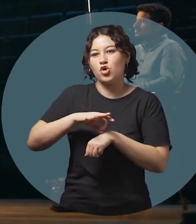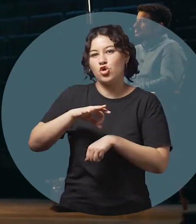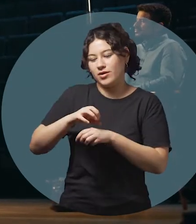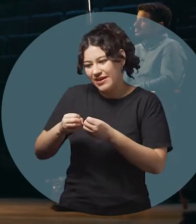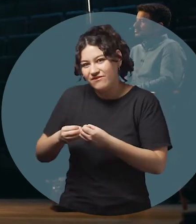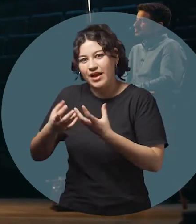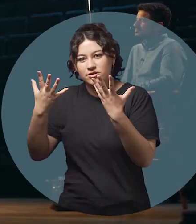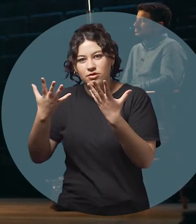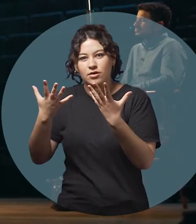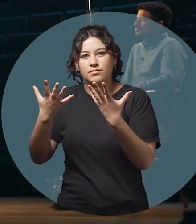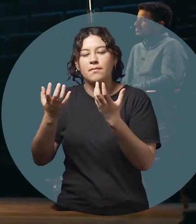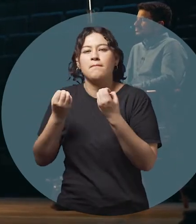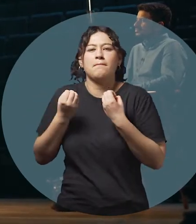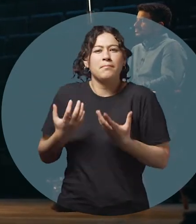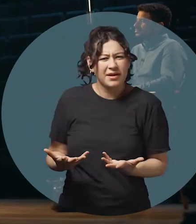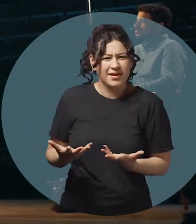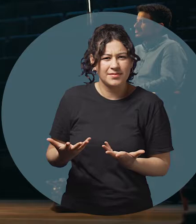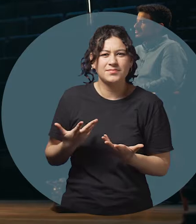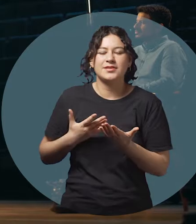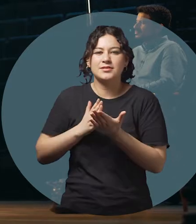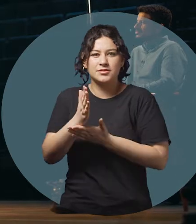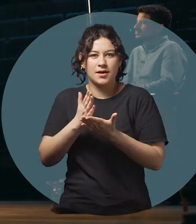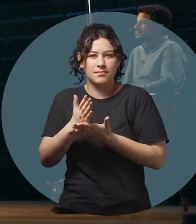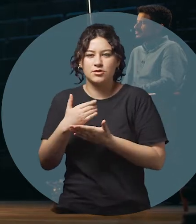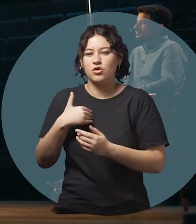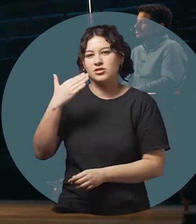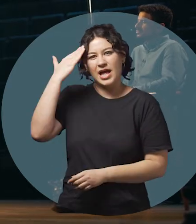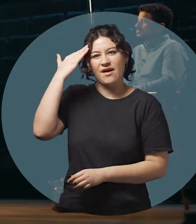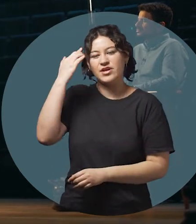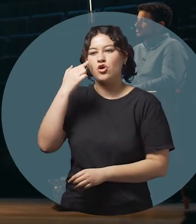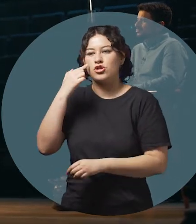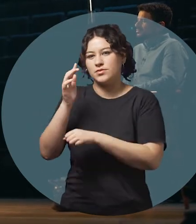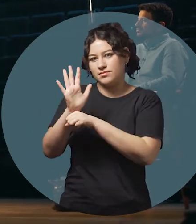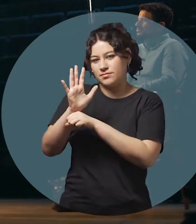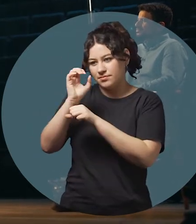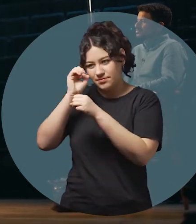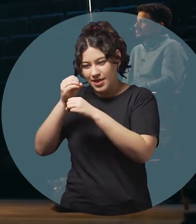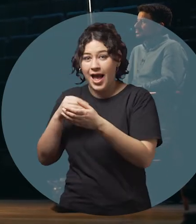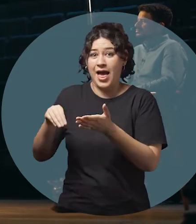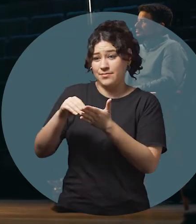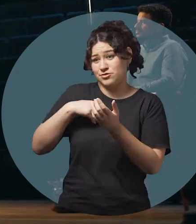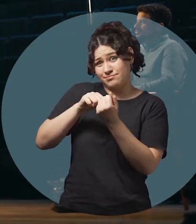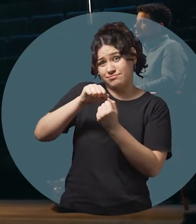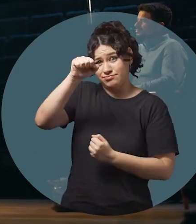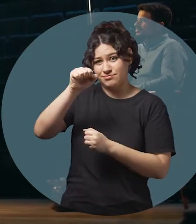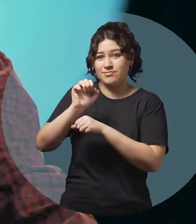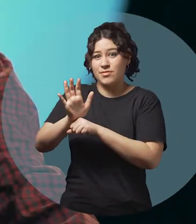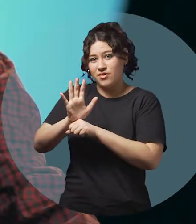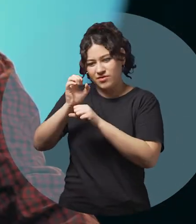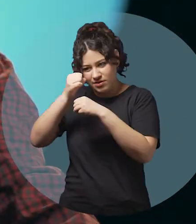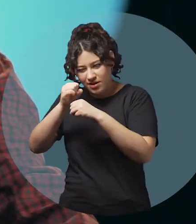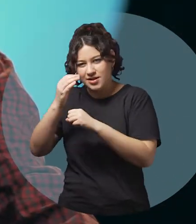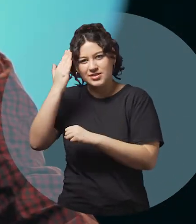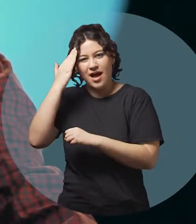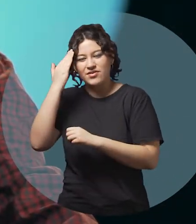porque trato de dedicar todo lo que yo manejo de la microbiología, porque además soy microbiólogo, entonces todo lo